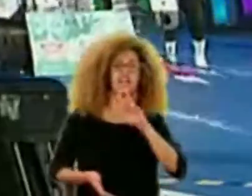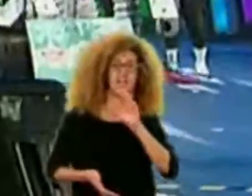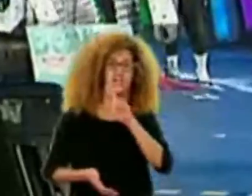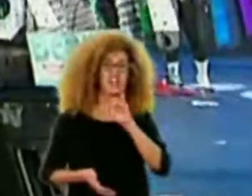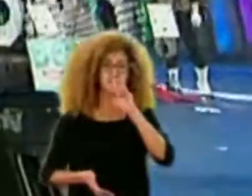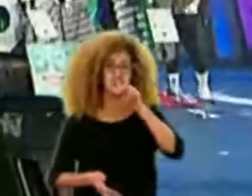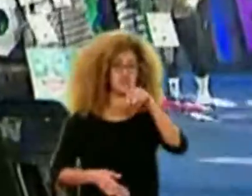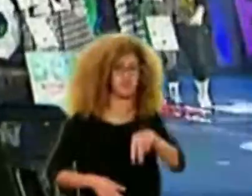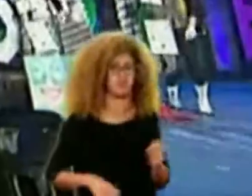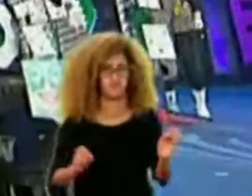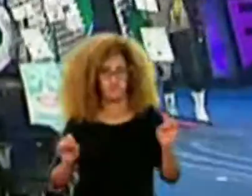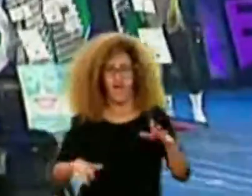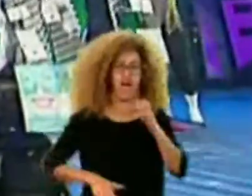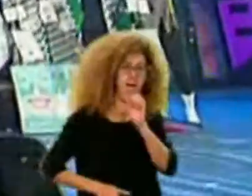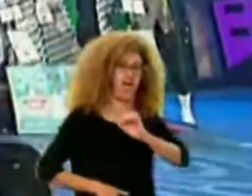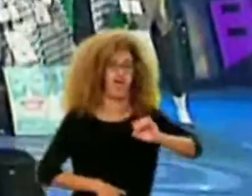mitad.